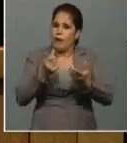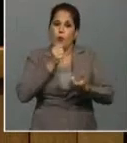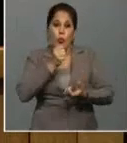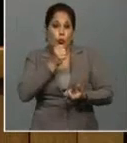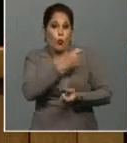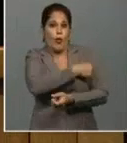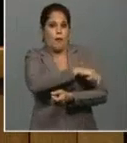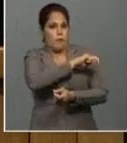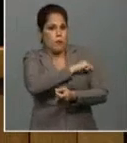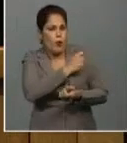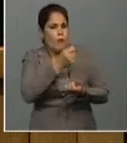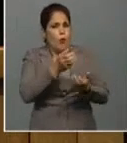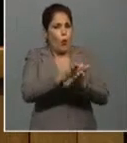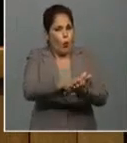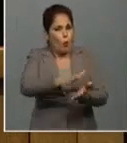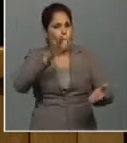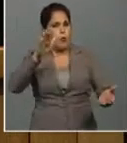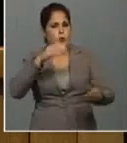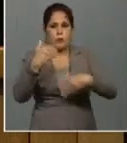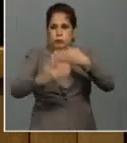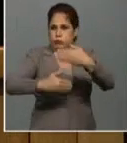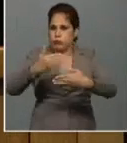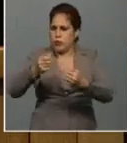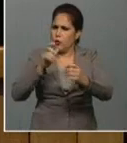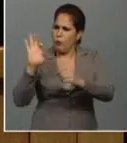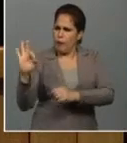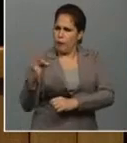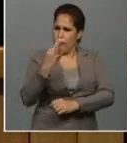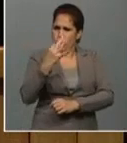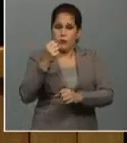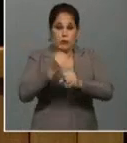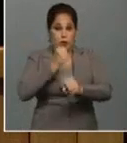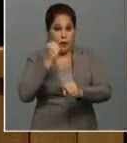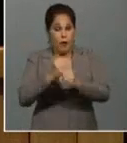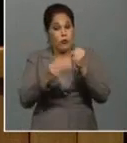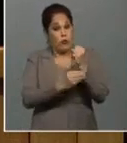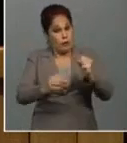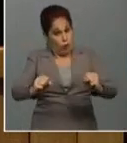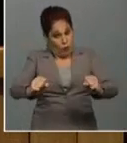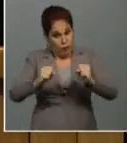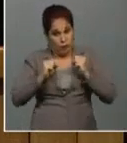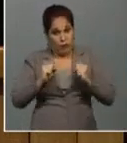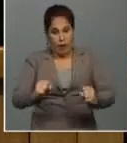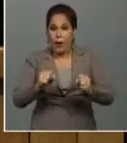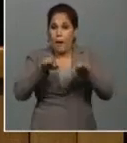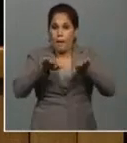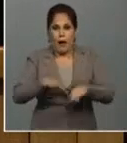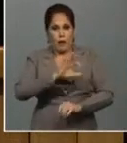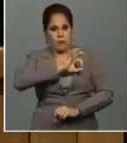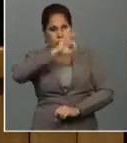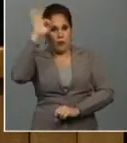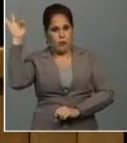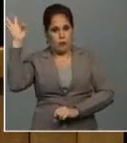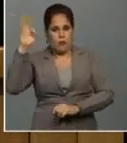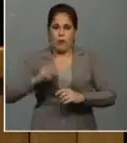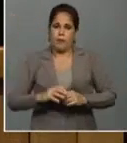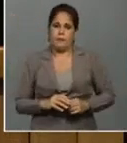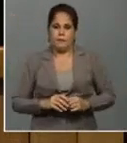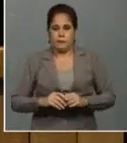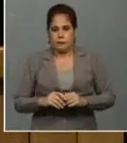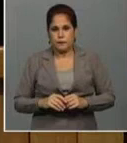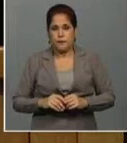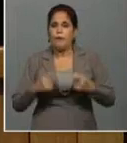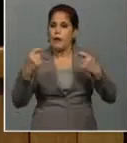inquietud de los comprometidos con que el proceso se perfeccione se fortalezca no se detenga ni anquilosó